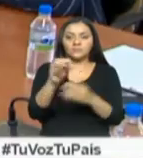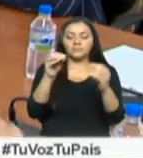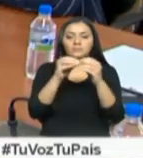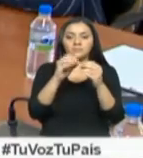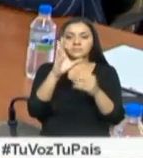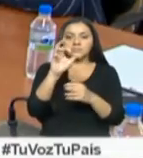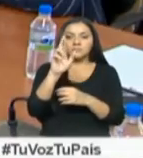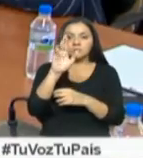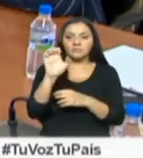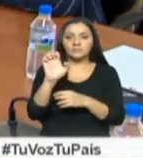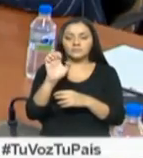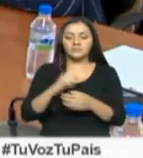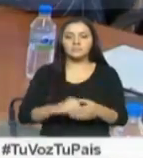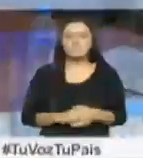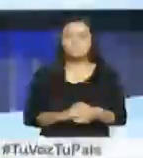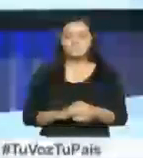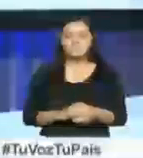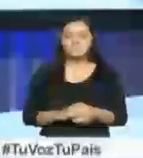Fernando Torres.